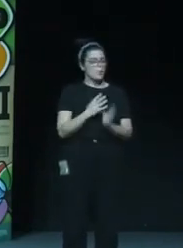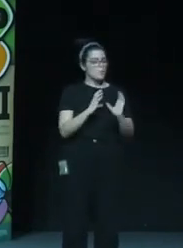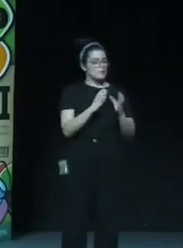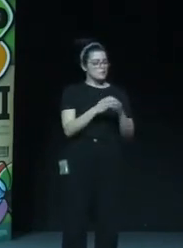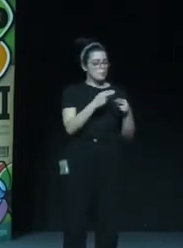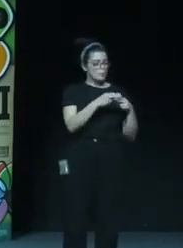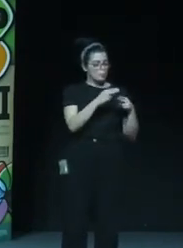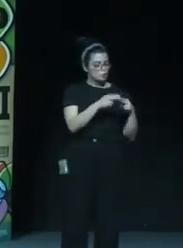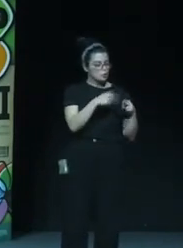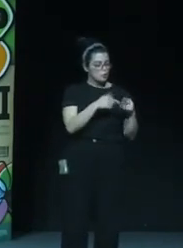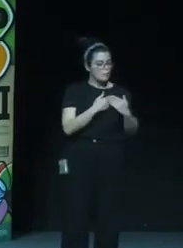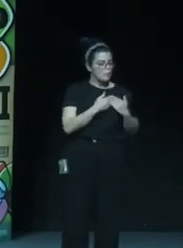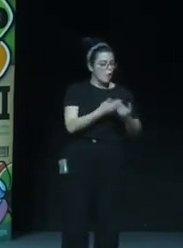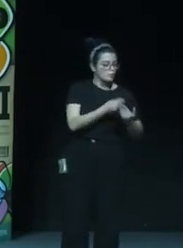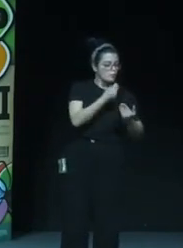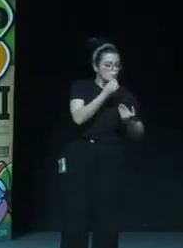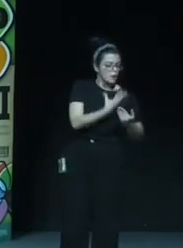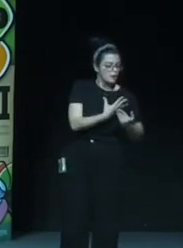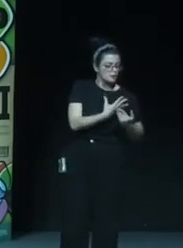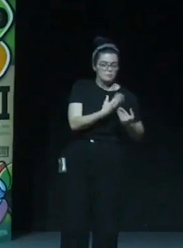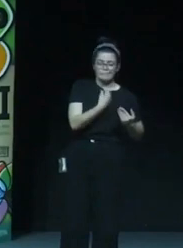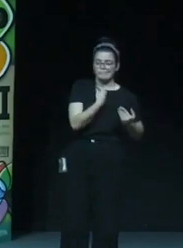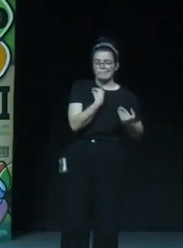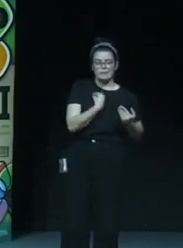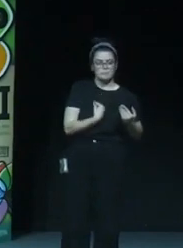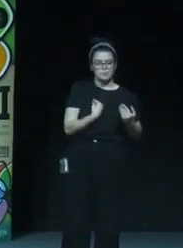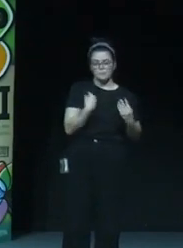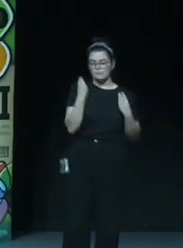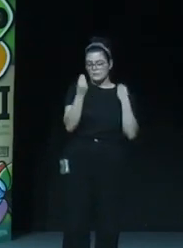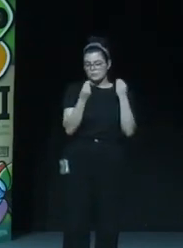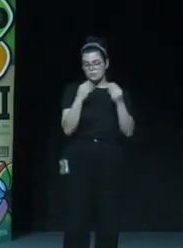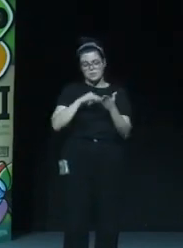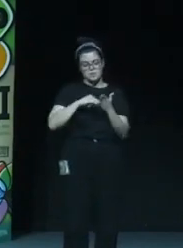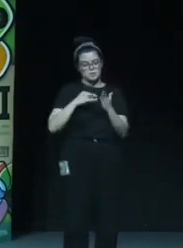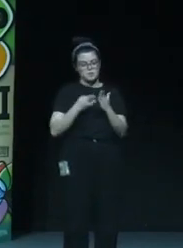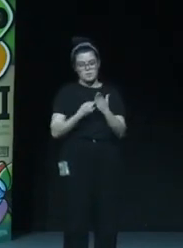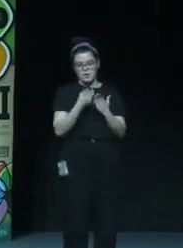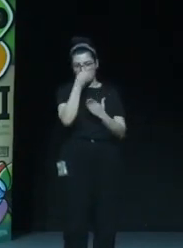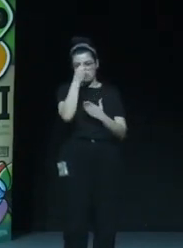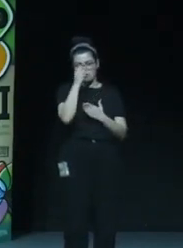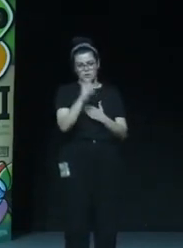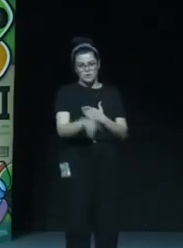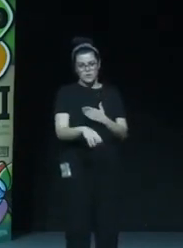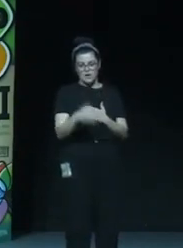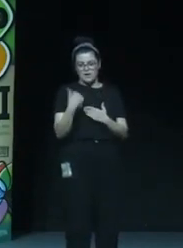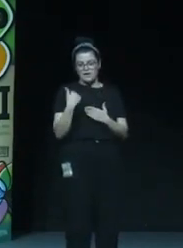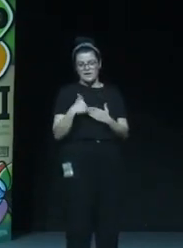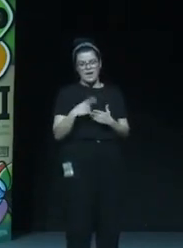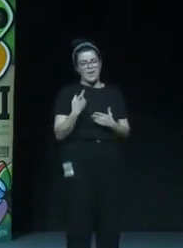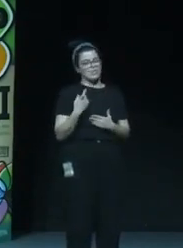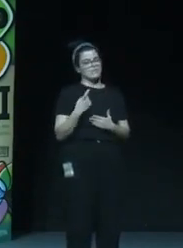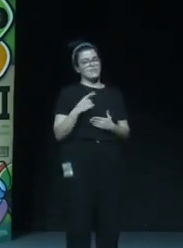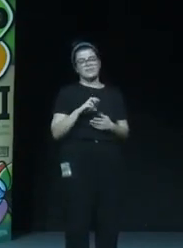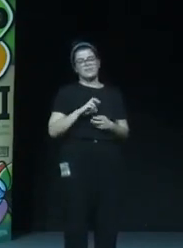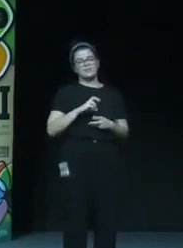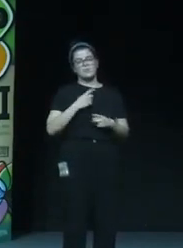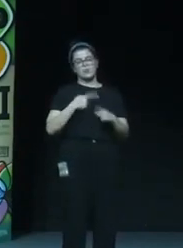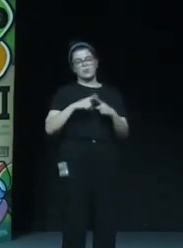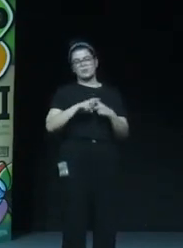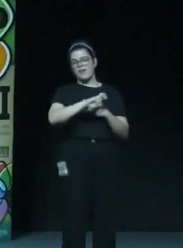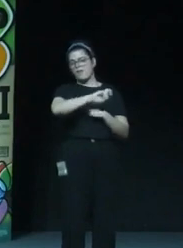políticos, el sistema creo que es fallido ya, o sea, tenemos que hacer otra cosa,